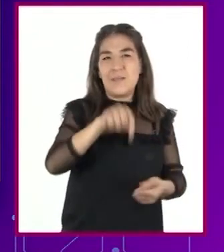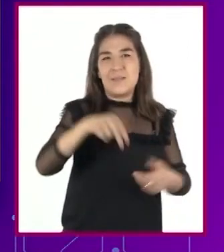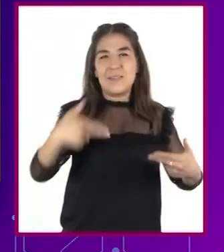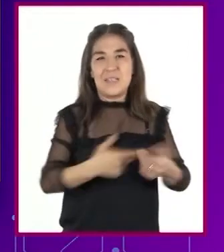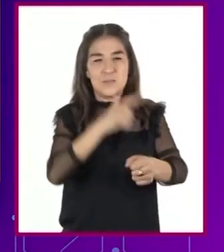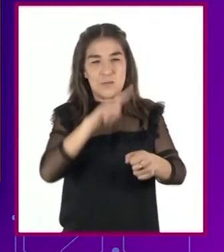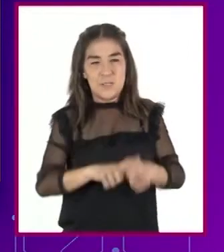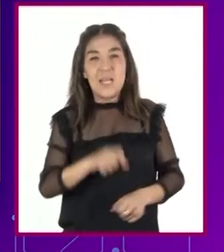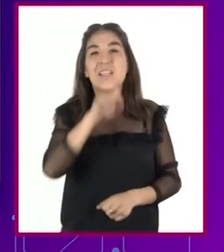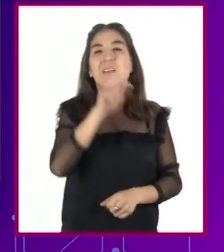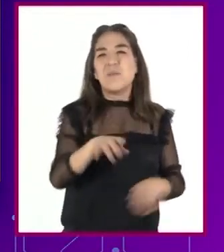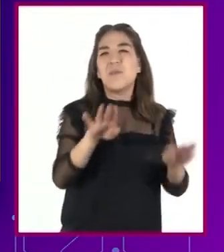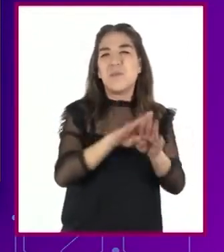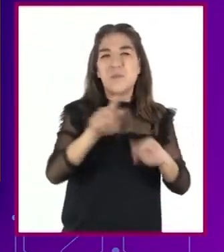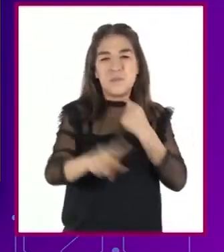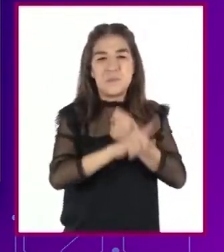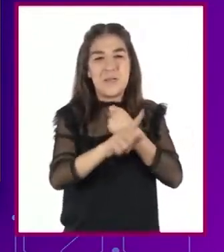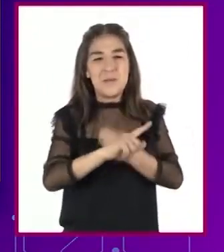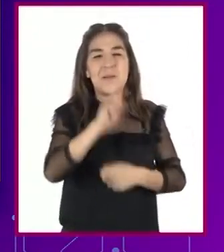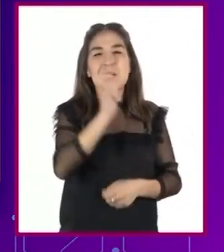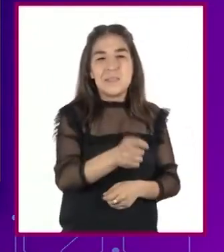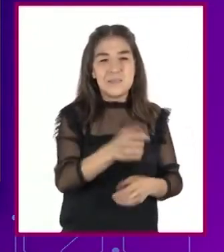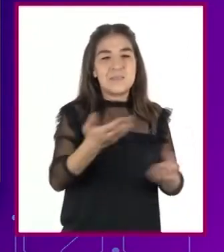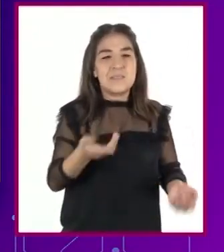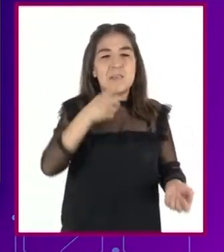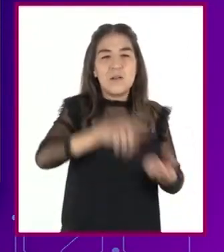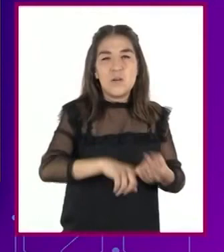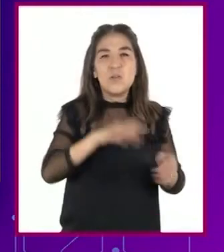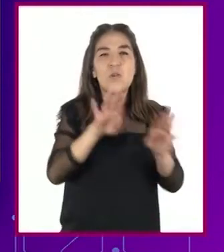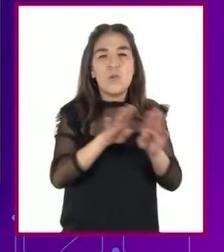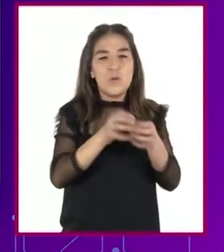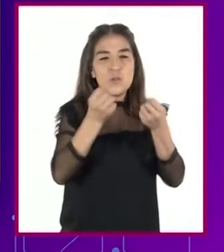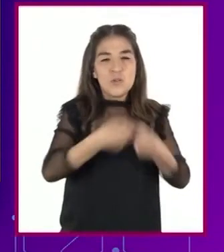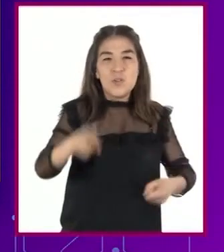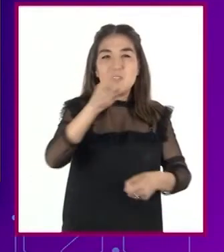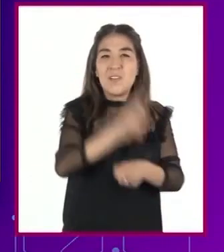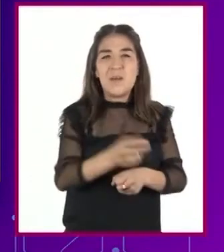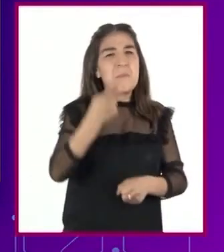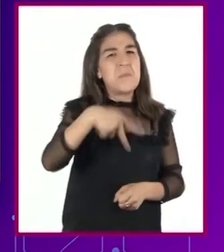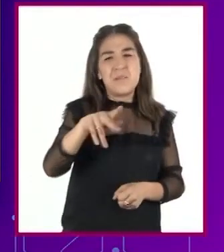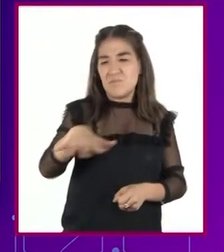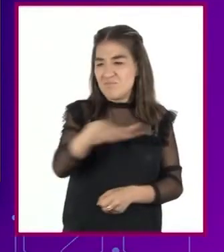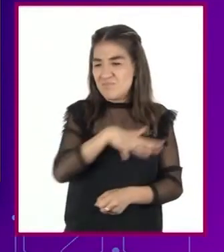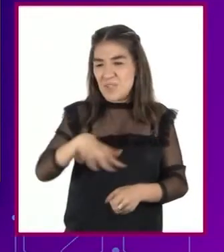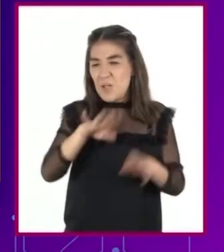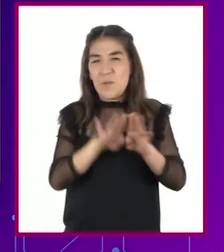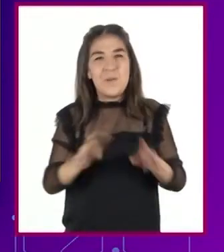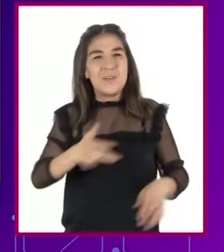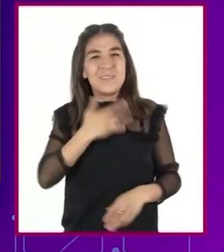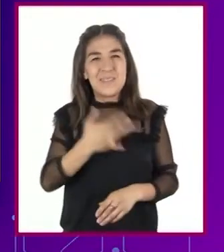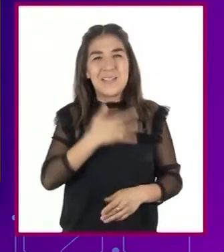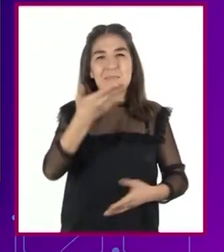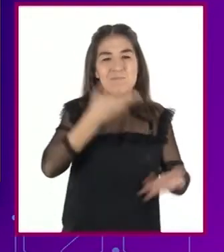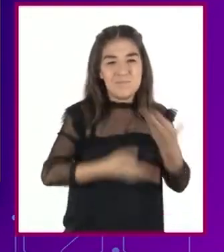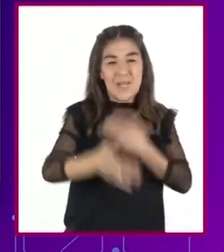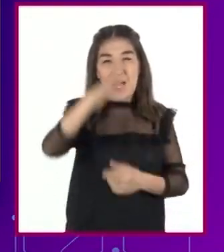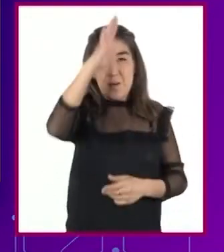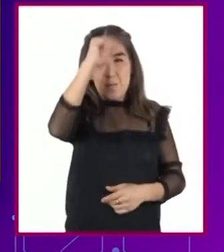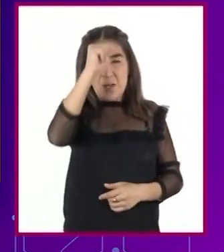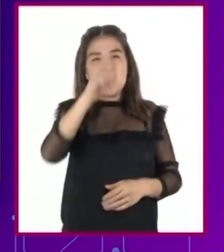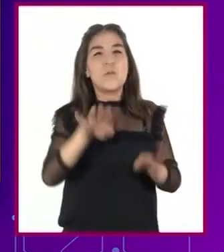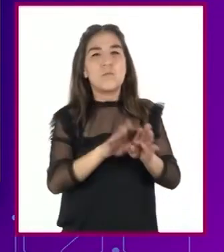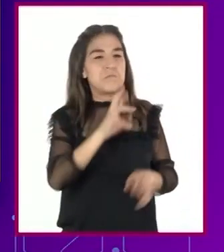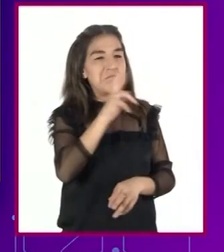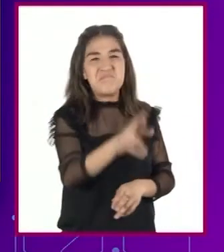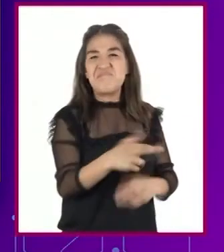A pesar de que el tratado establecía la Sociedad de Naciones, casi ninguna de las disposiciones del tratado respondía a